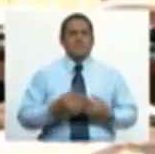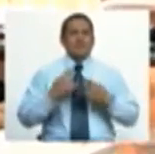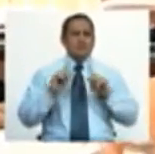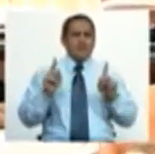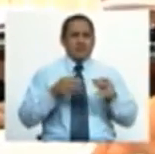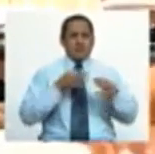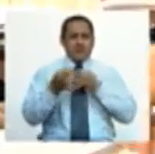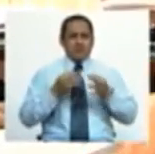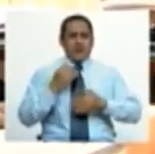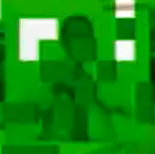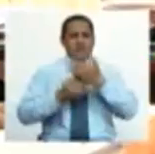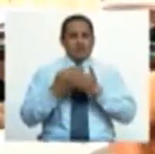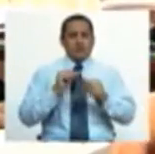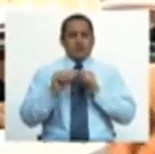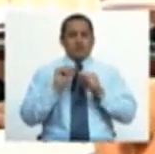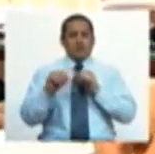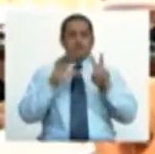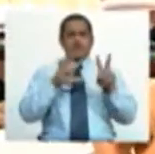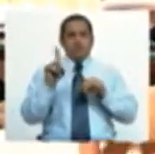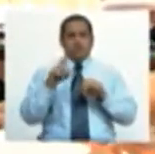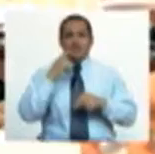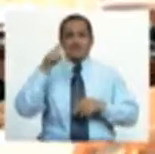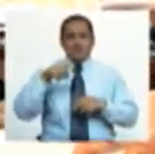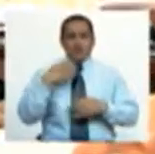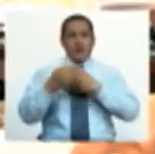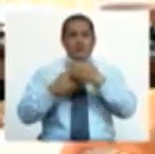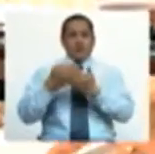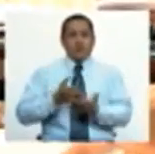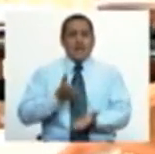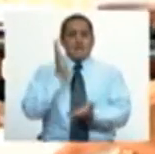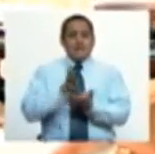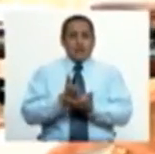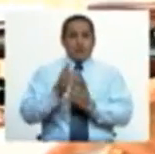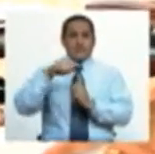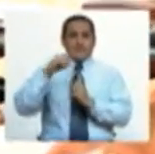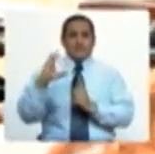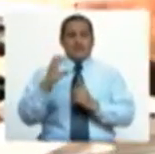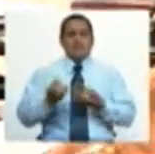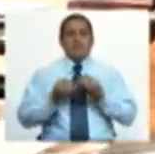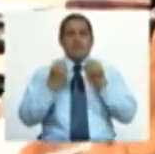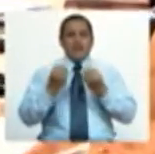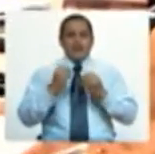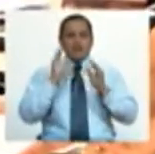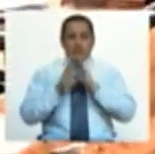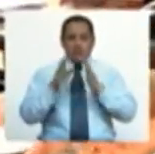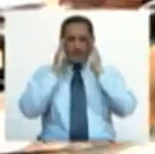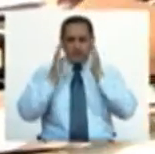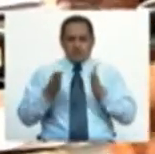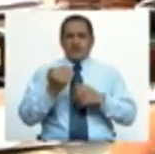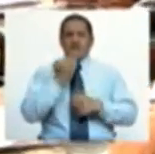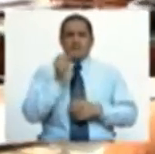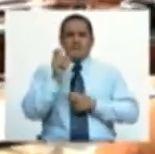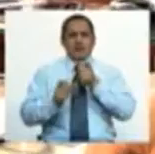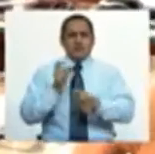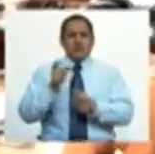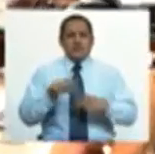Claro, pero estando ya vigente este artículo 71, ha sido necesaria una sentencia del TC para que se sienta algún tipo de precedente, porque